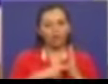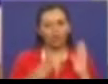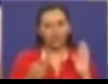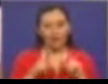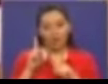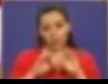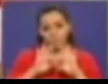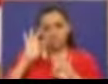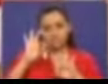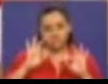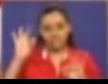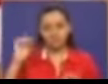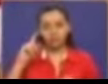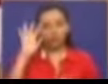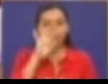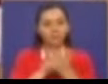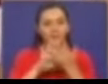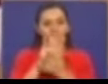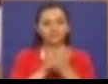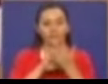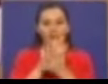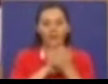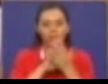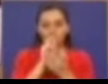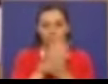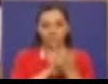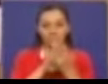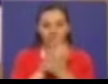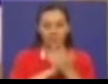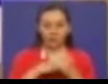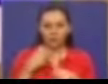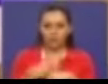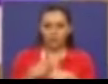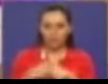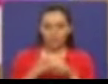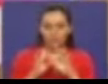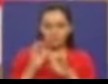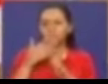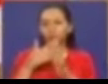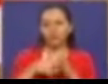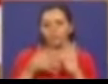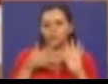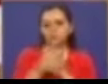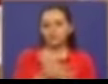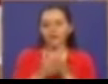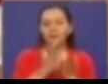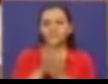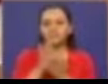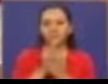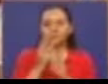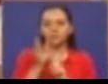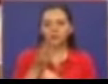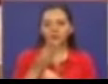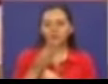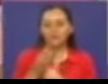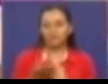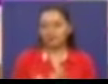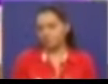engañosos porque nos mezclan indicadores duros, objetivos, banda ancha, acceso a internet, con